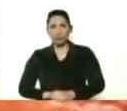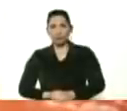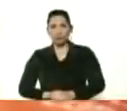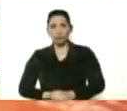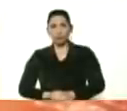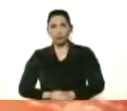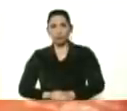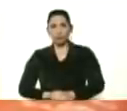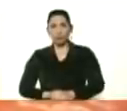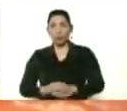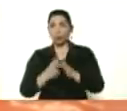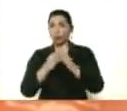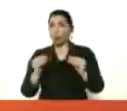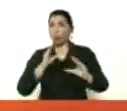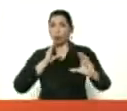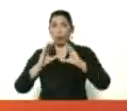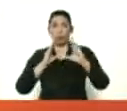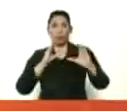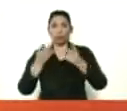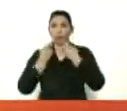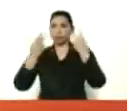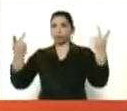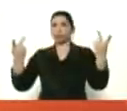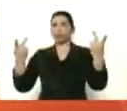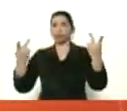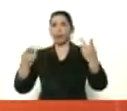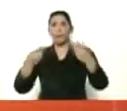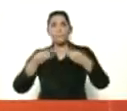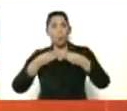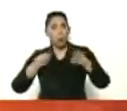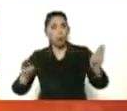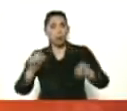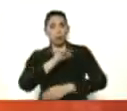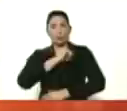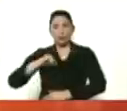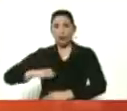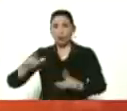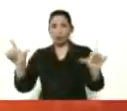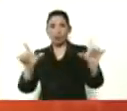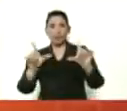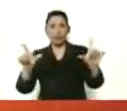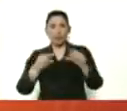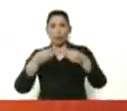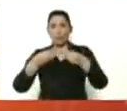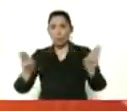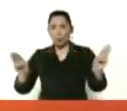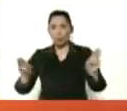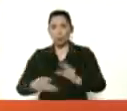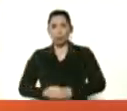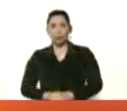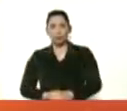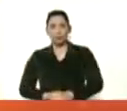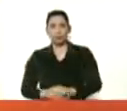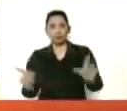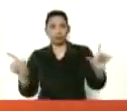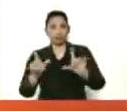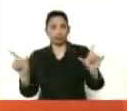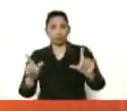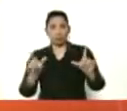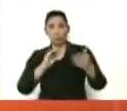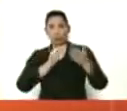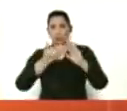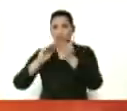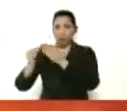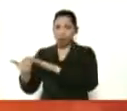bueno, y de todos los medios de comunicación públicos y privados, de las televisoras públicas, las televisoras